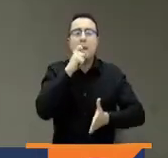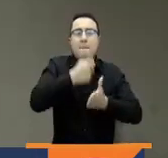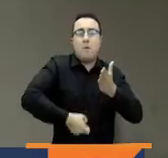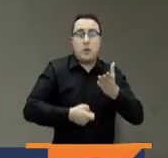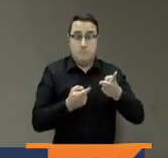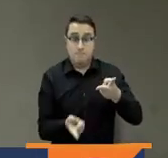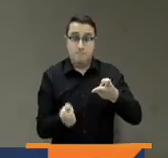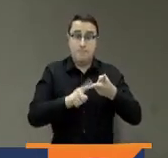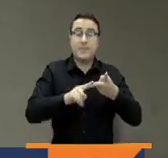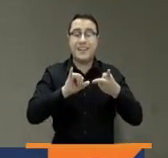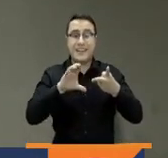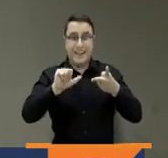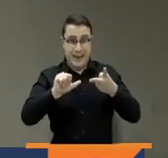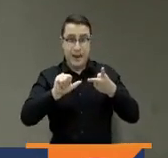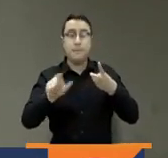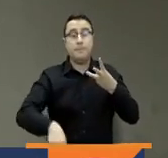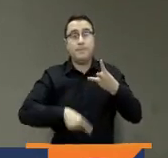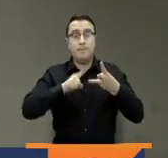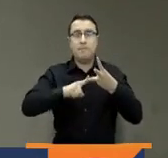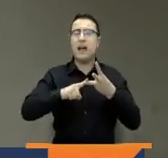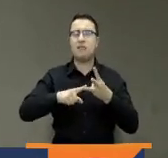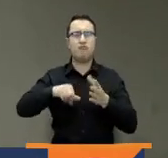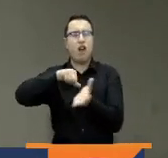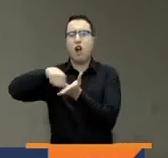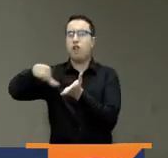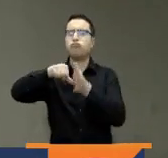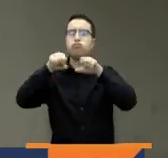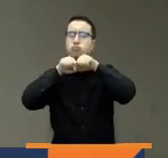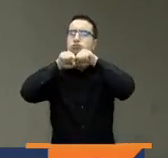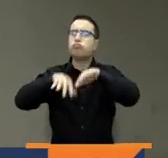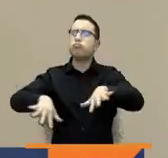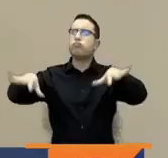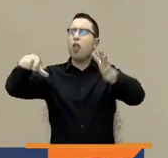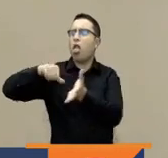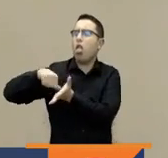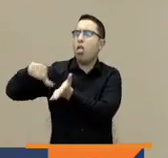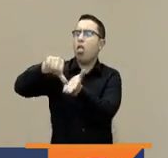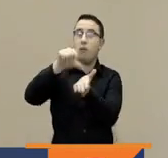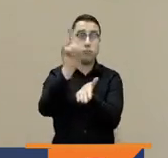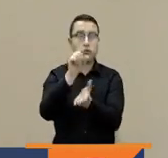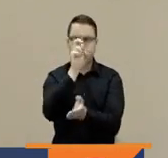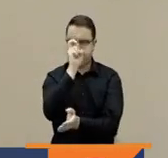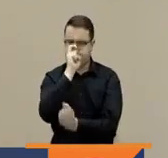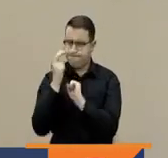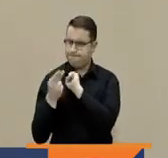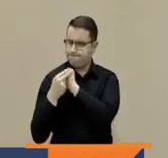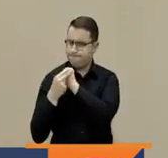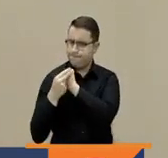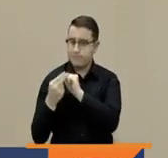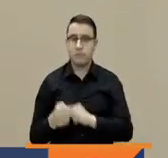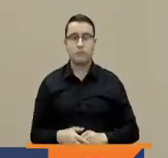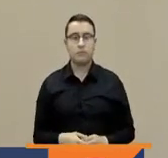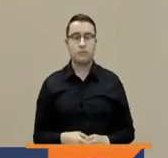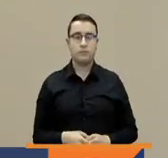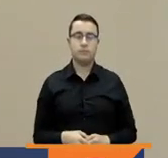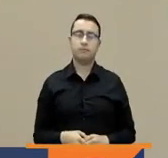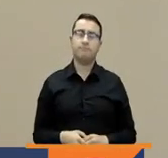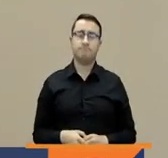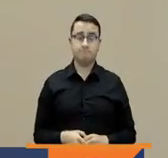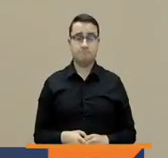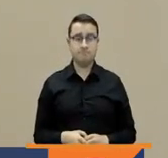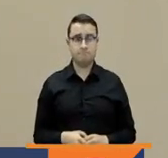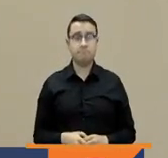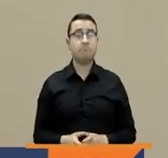ICA, además de la austeridad del gasto público, que fue eje central de la tributaria. No es una reforma común para los fondos